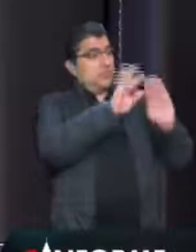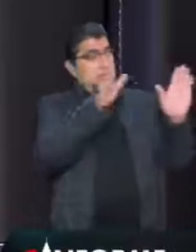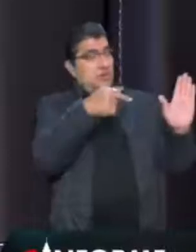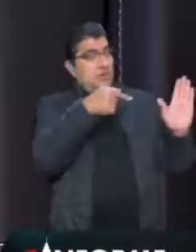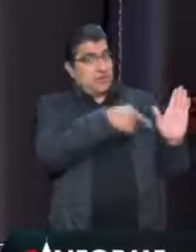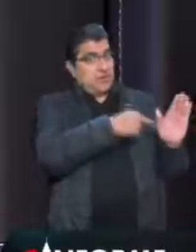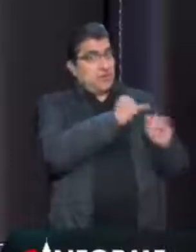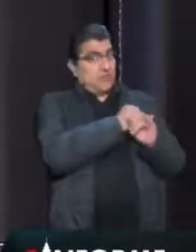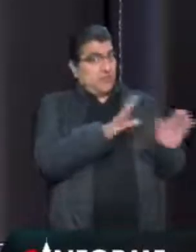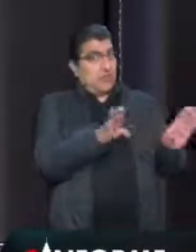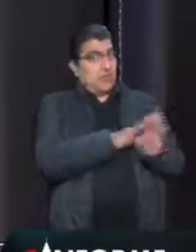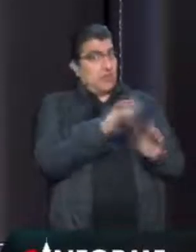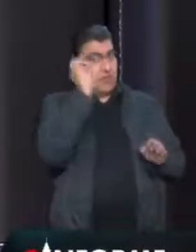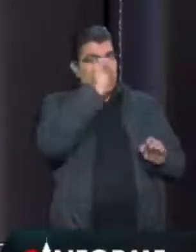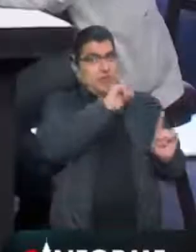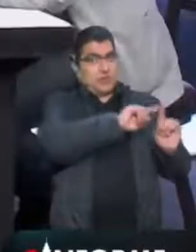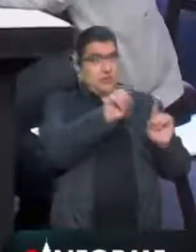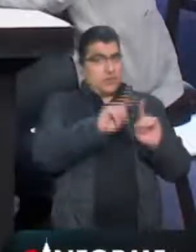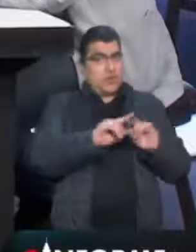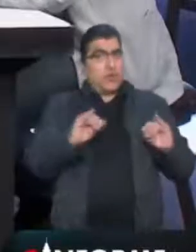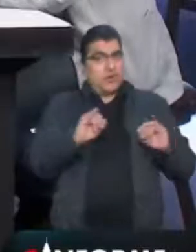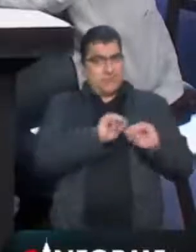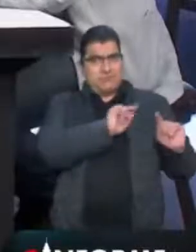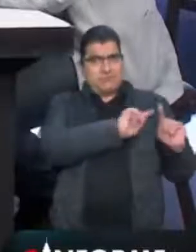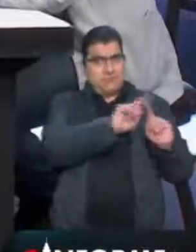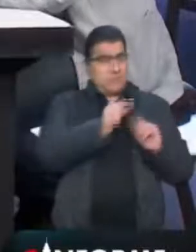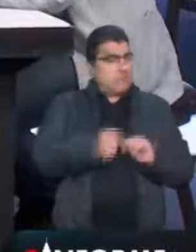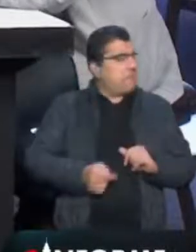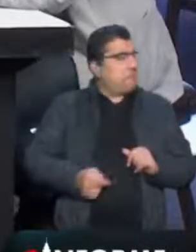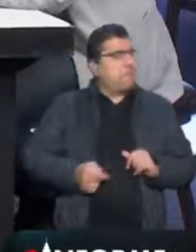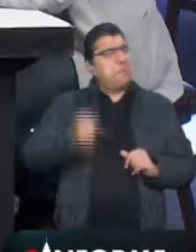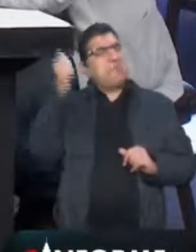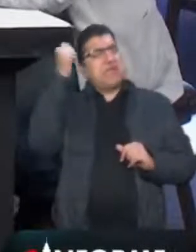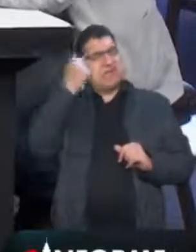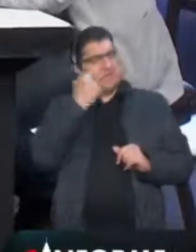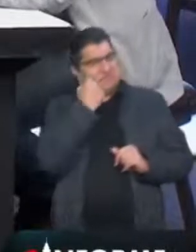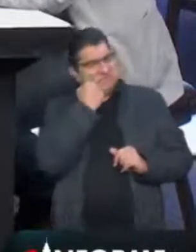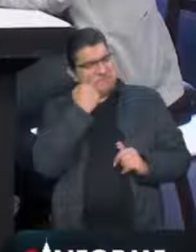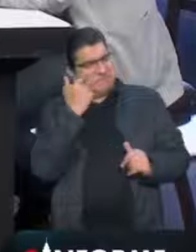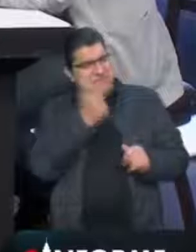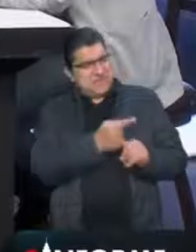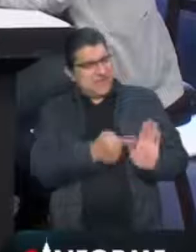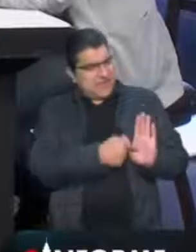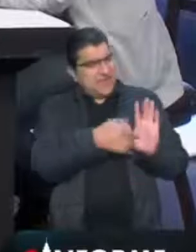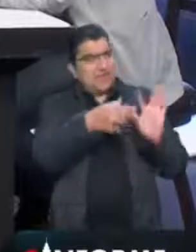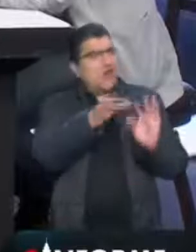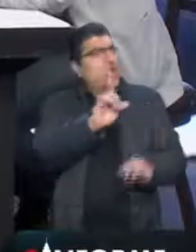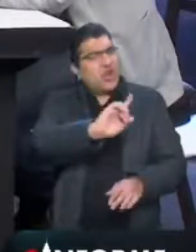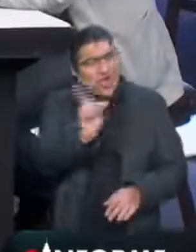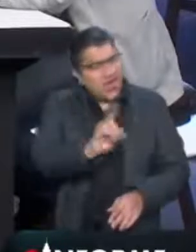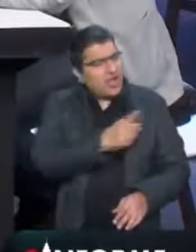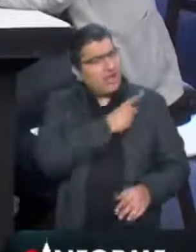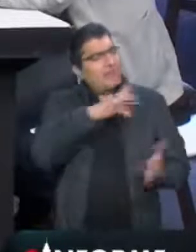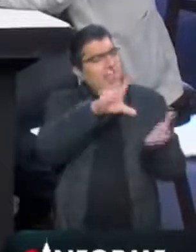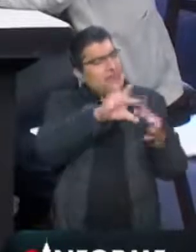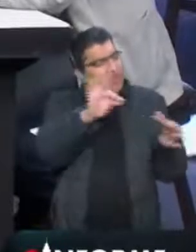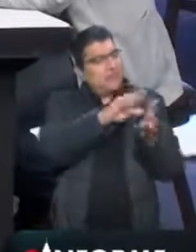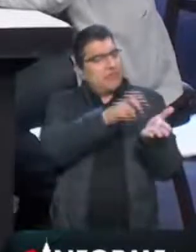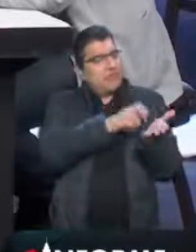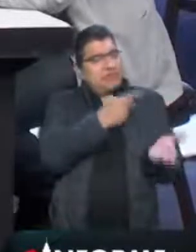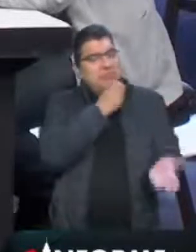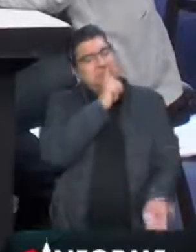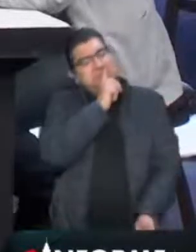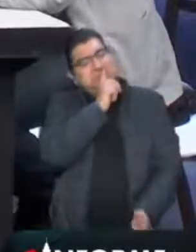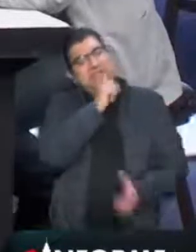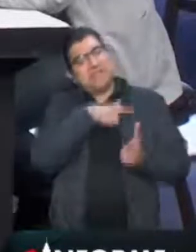desde el punto de vista de las dependencias. Desde el primer momento lo explicaron que no era así, pero bueno,